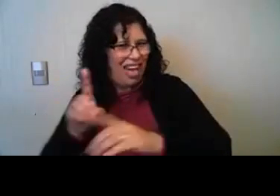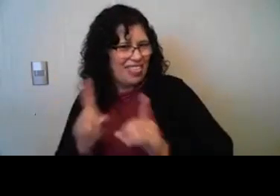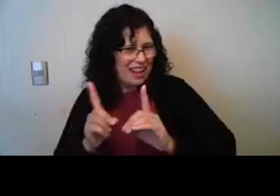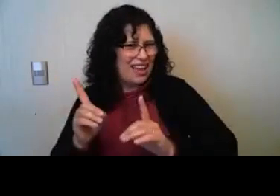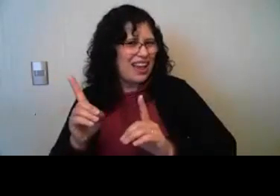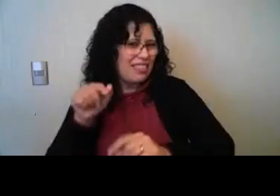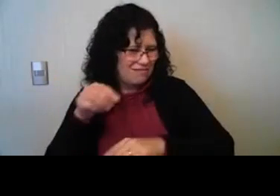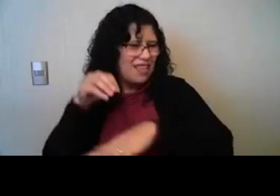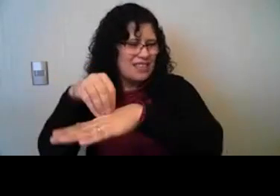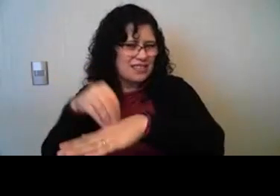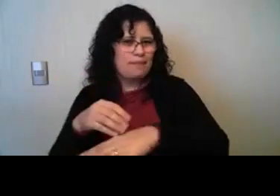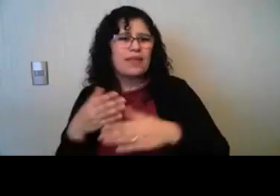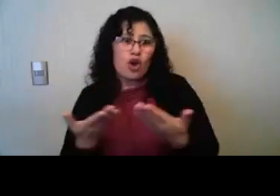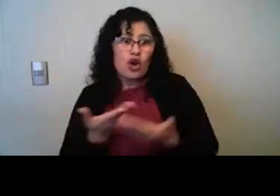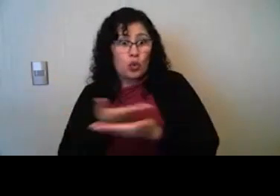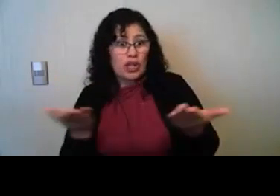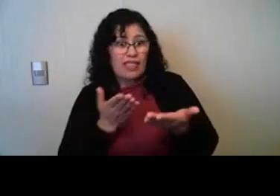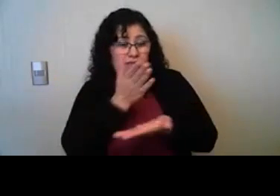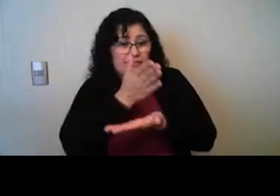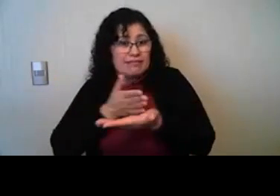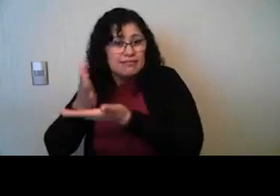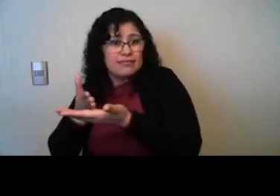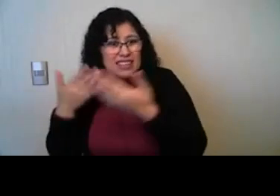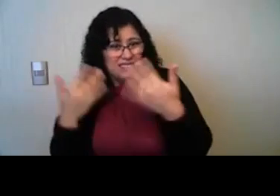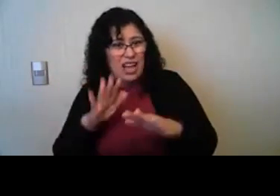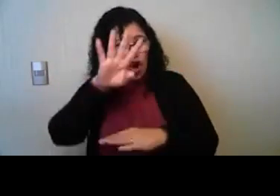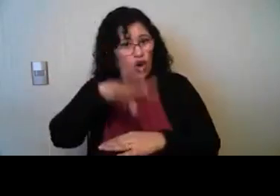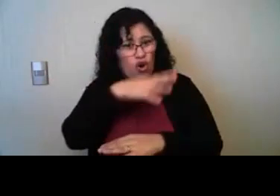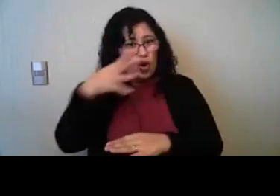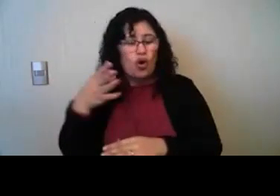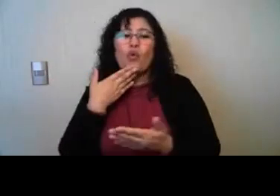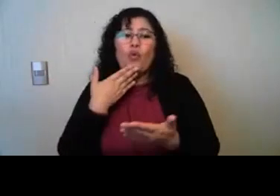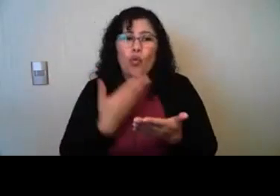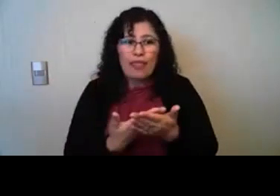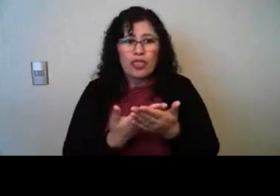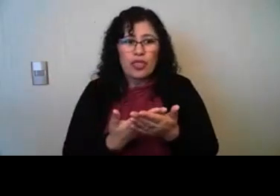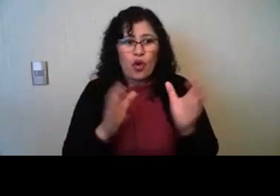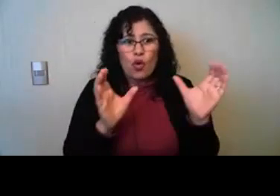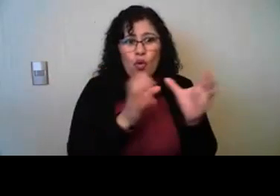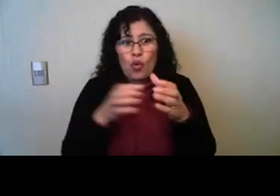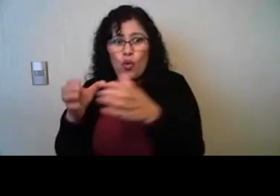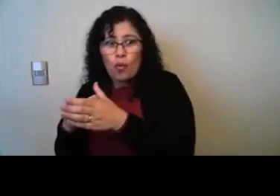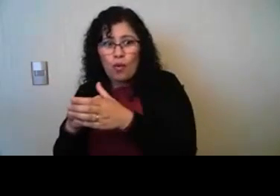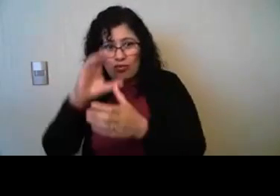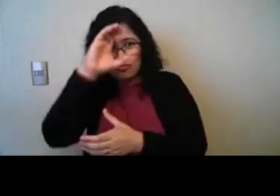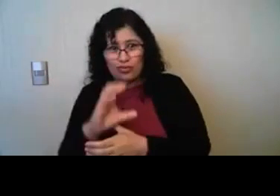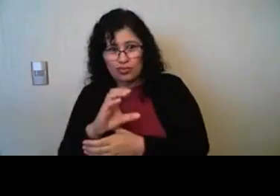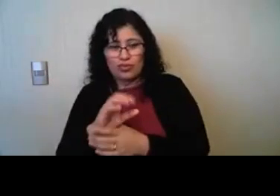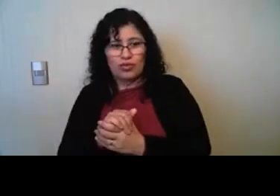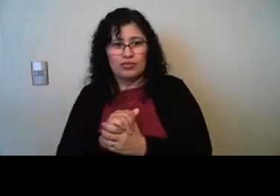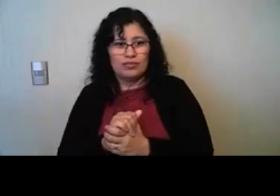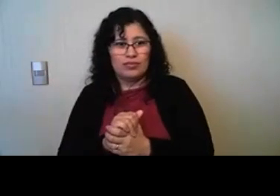les di los horarios disponibles para dividir el curso en grupos. Bien, si no hay